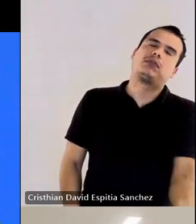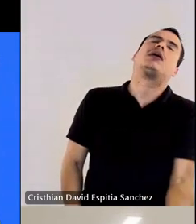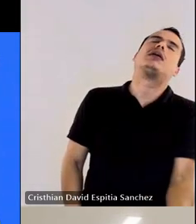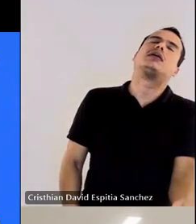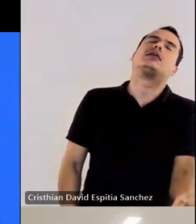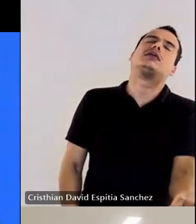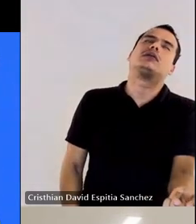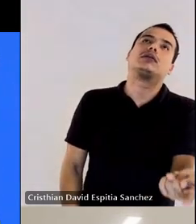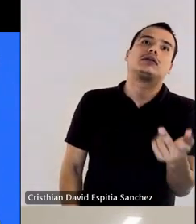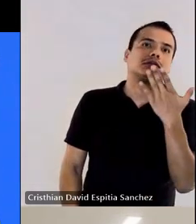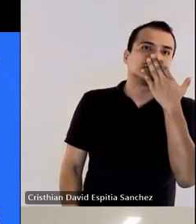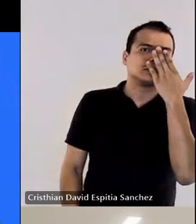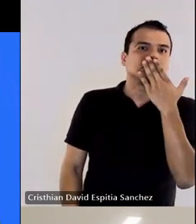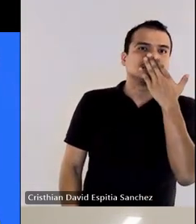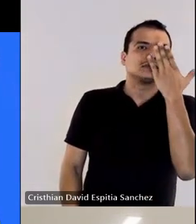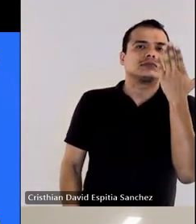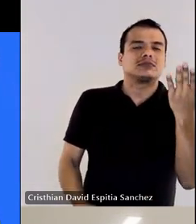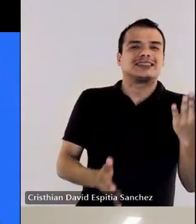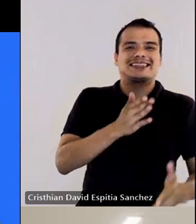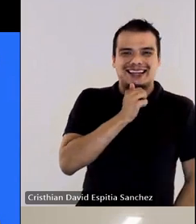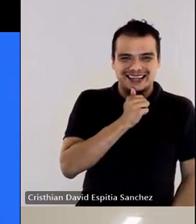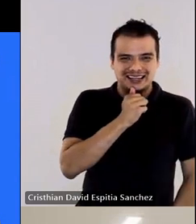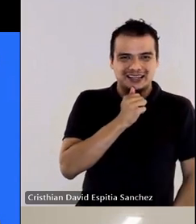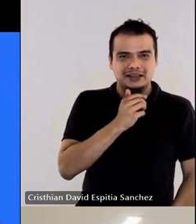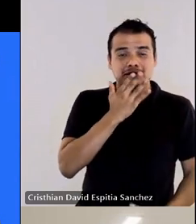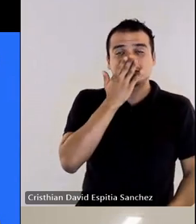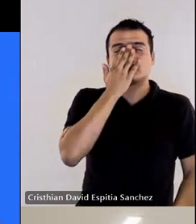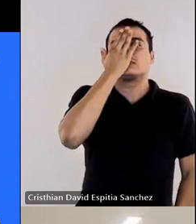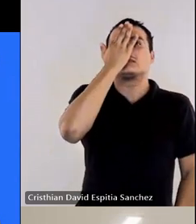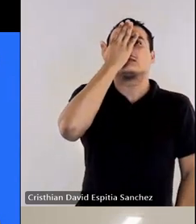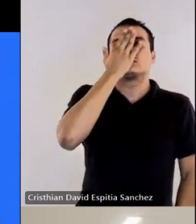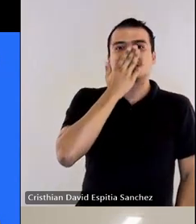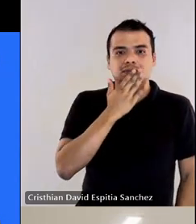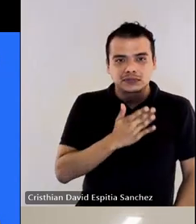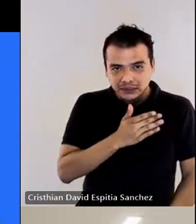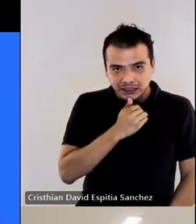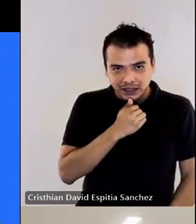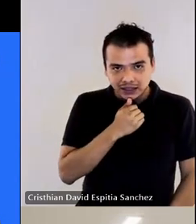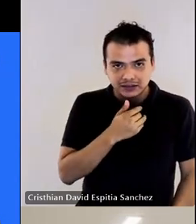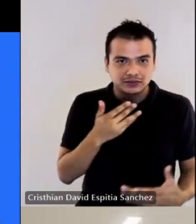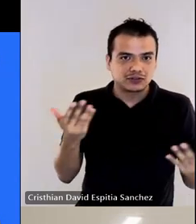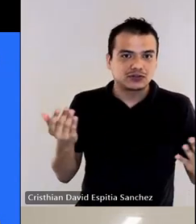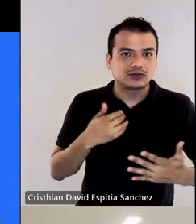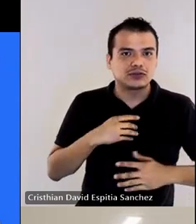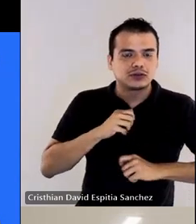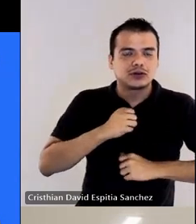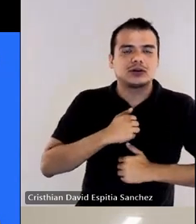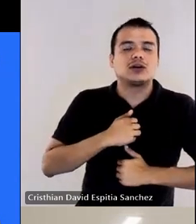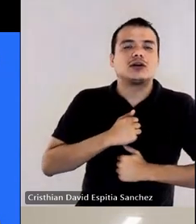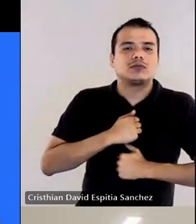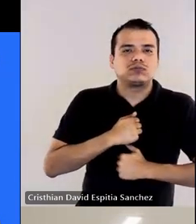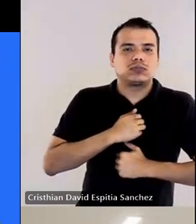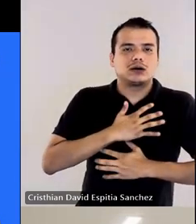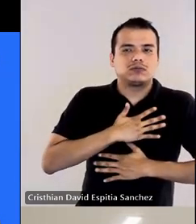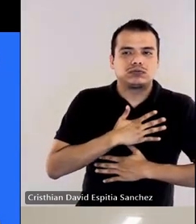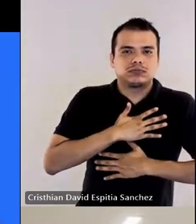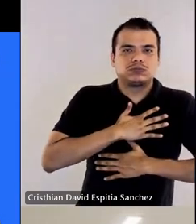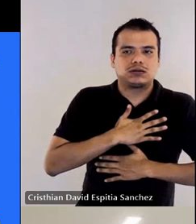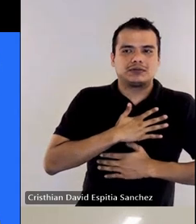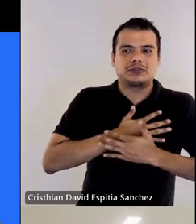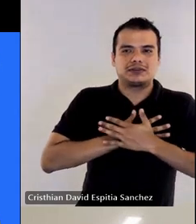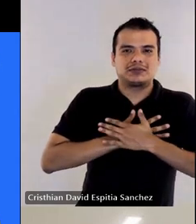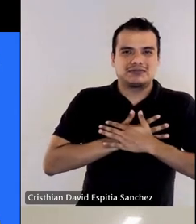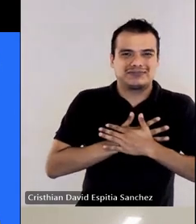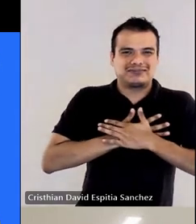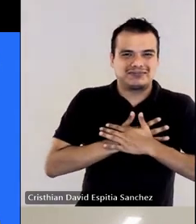Entonces, para esto se requiere un conocimiento inicialmente teórico y posteriormente hacer una práctica sobre cómo debo de hacer una